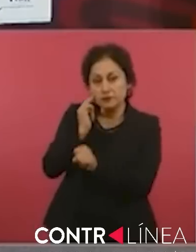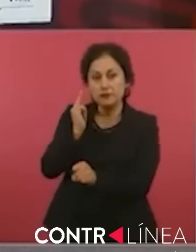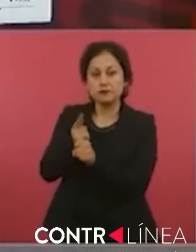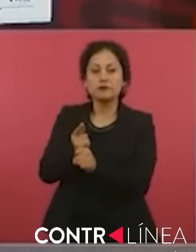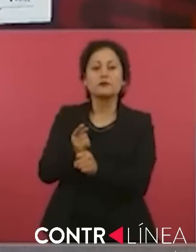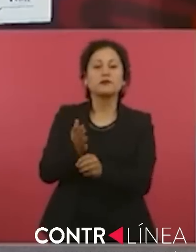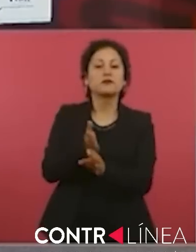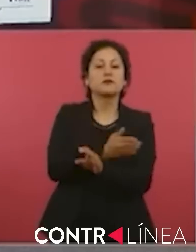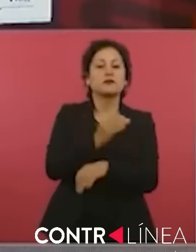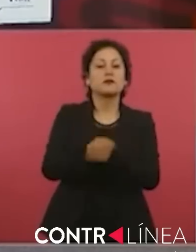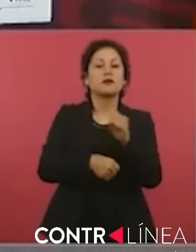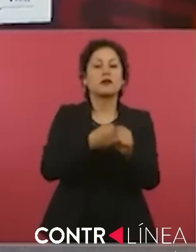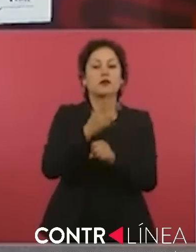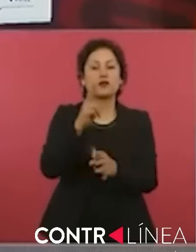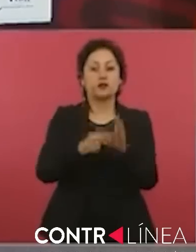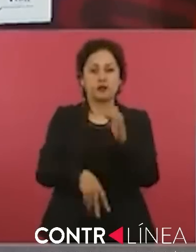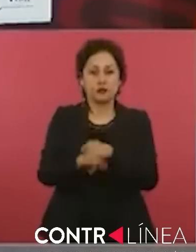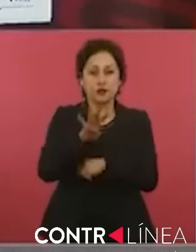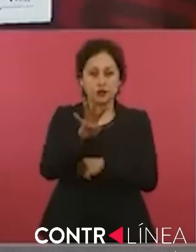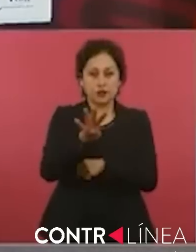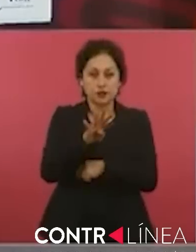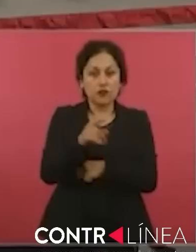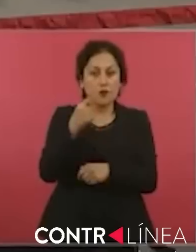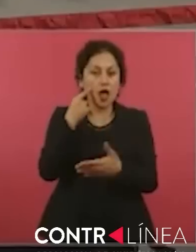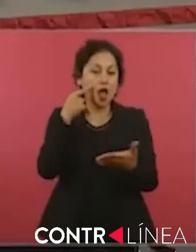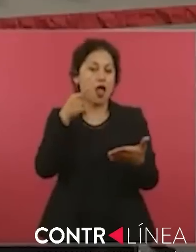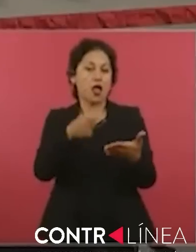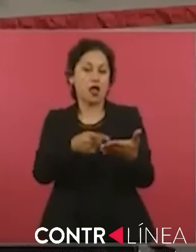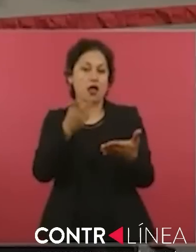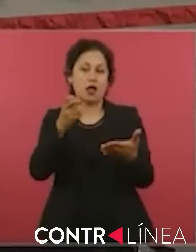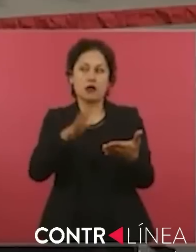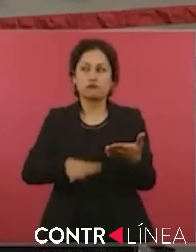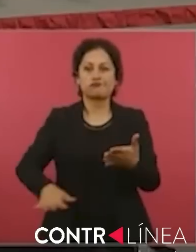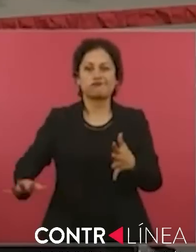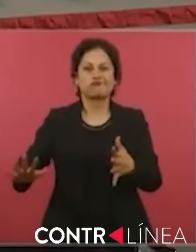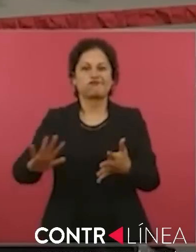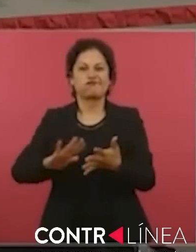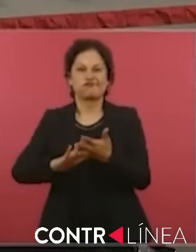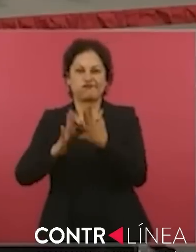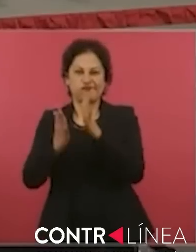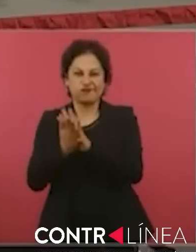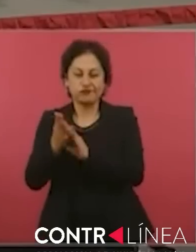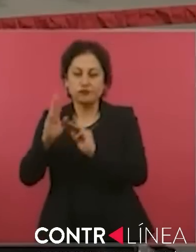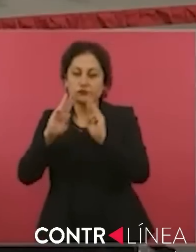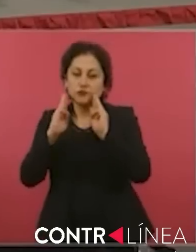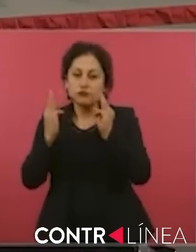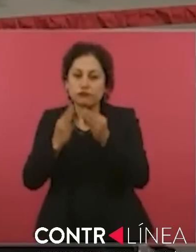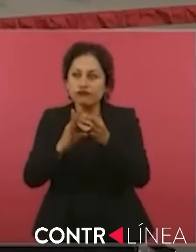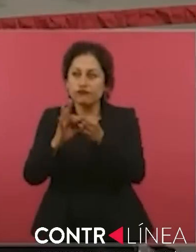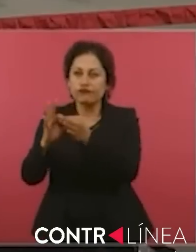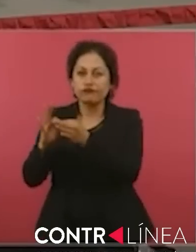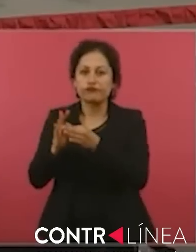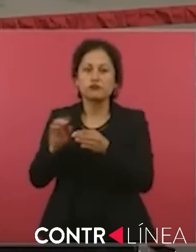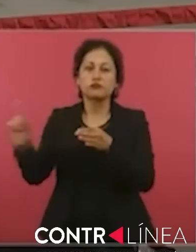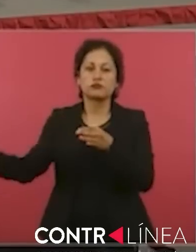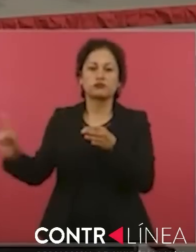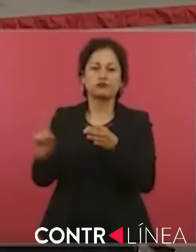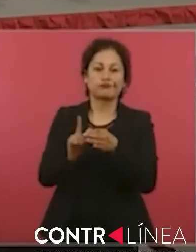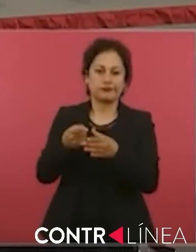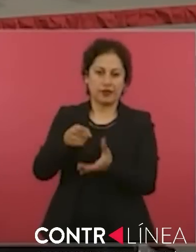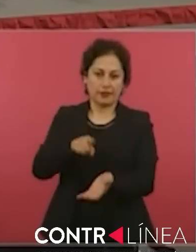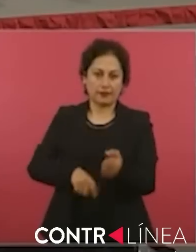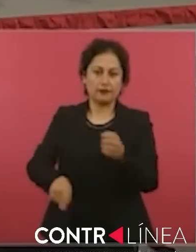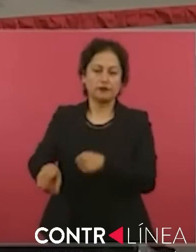señala la estructura de este grupo delictivo y el lugar que ya le consideraban al